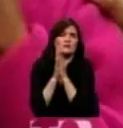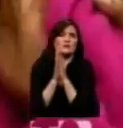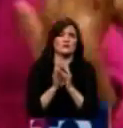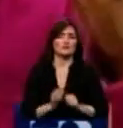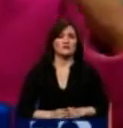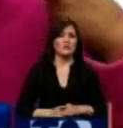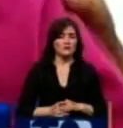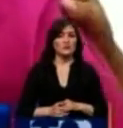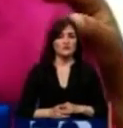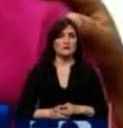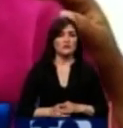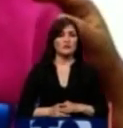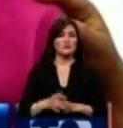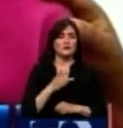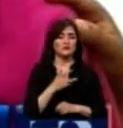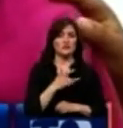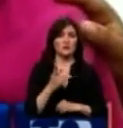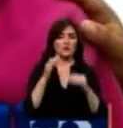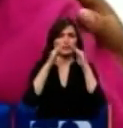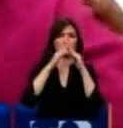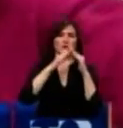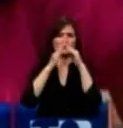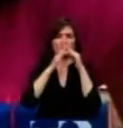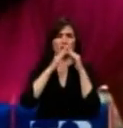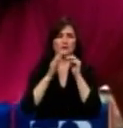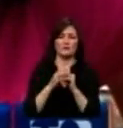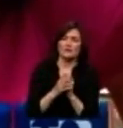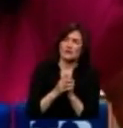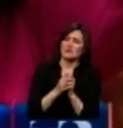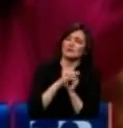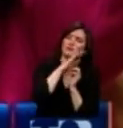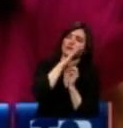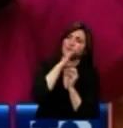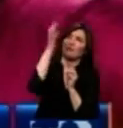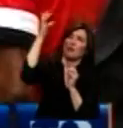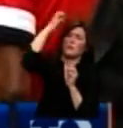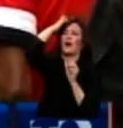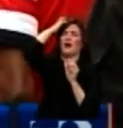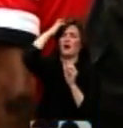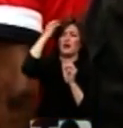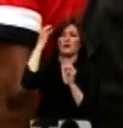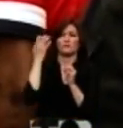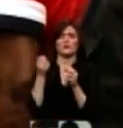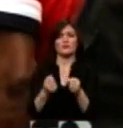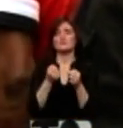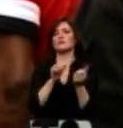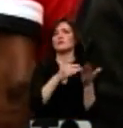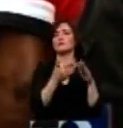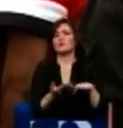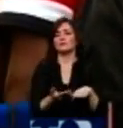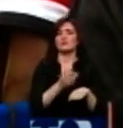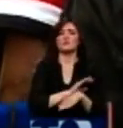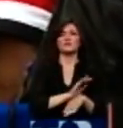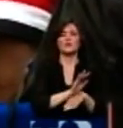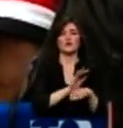se... Yo en mi casa solamente sentí que me cayó una piedra grandota encima. Los fallecidos son Francisco Aguilar,